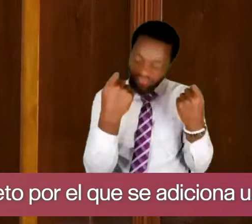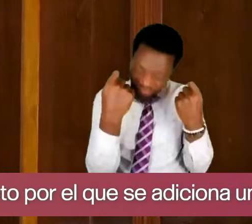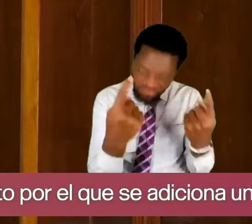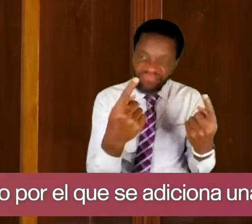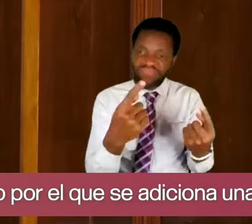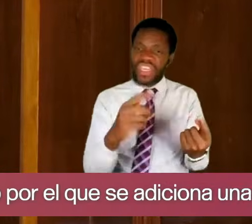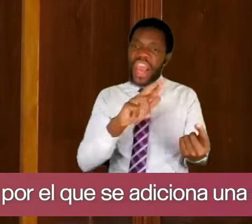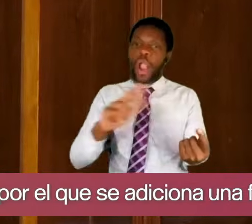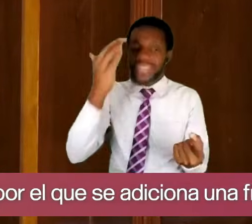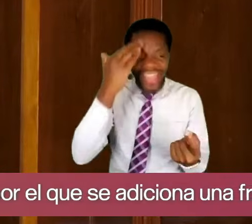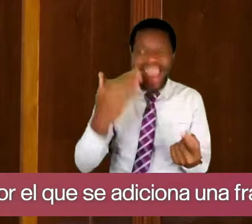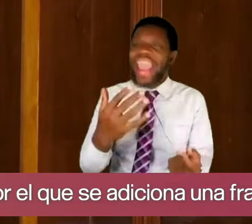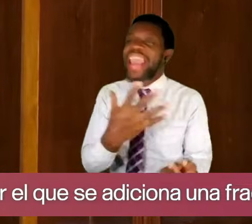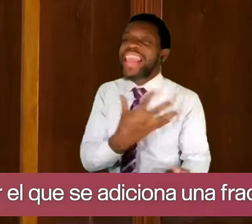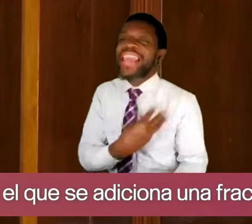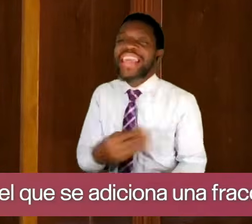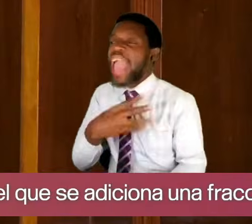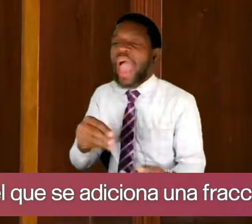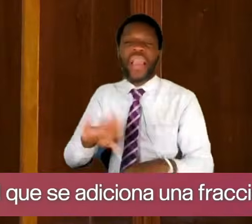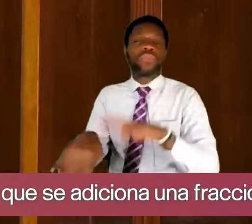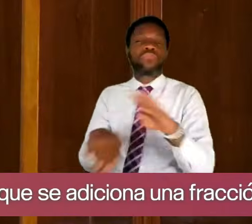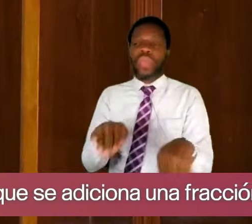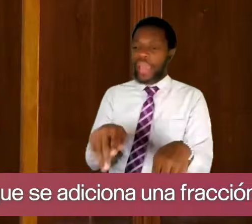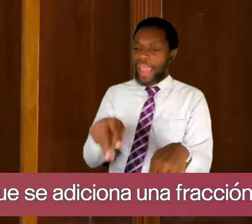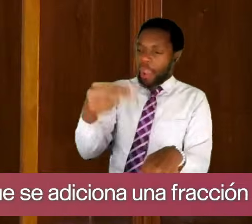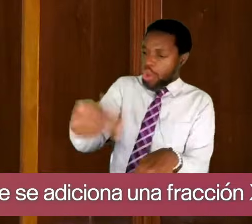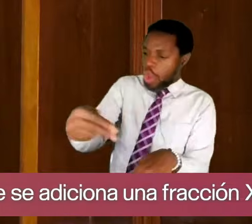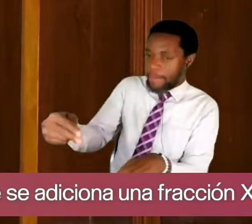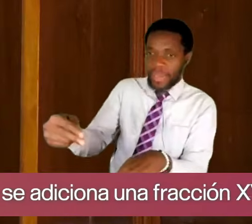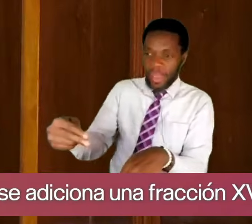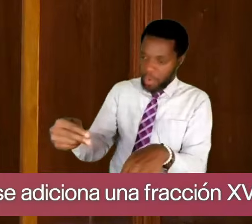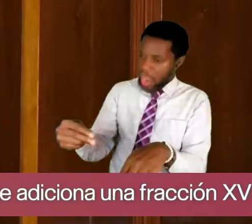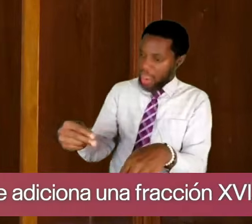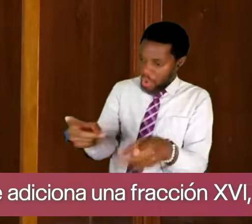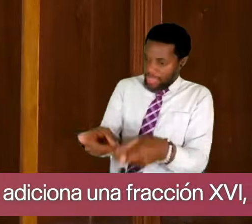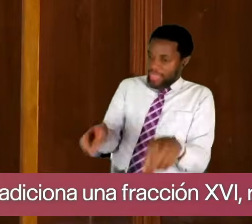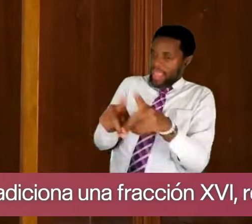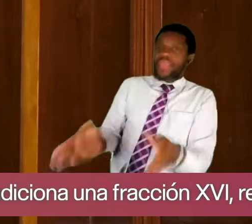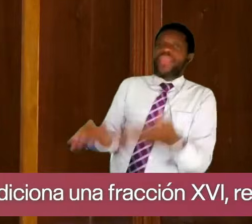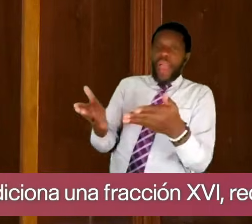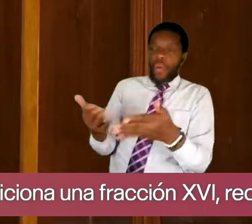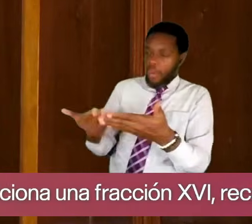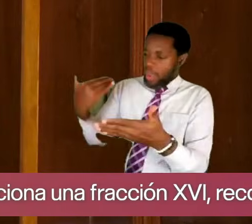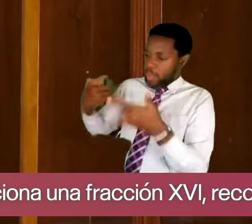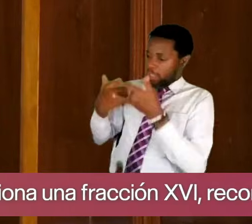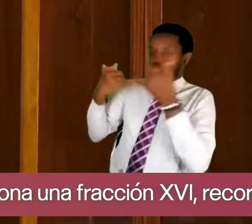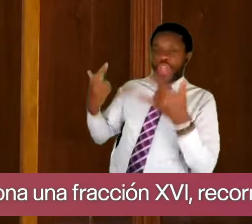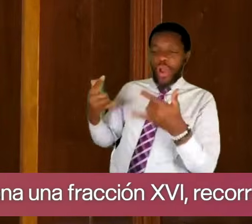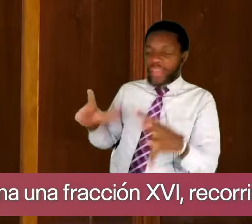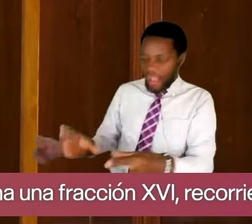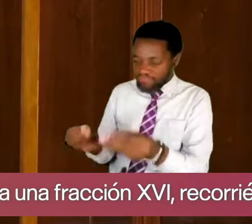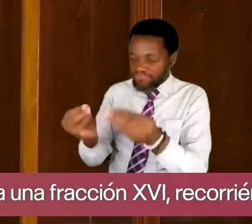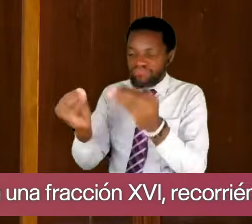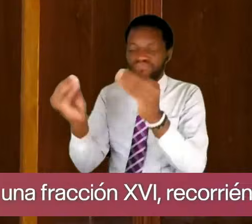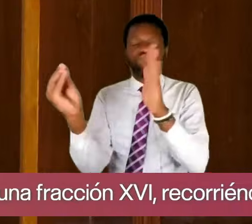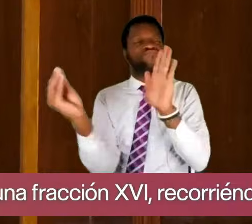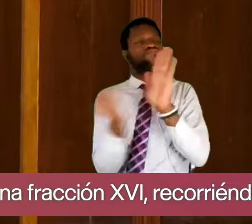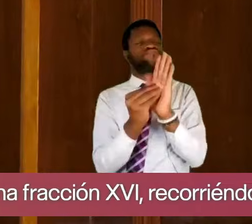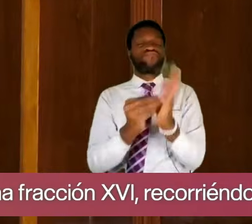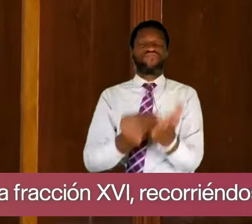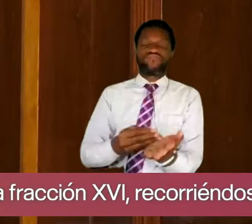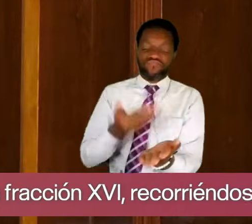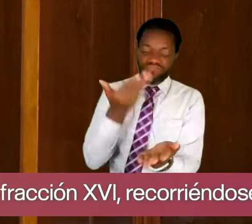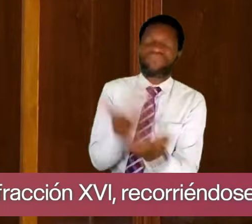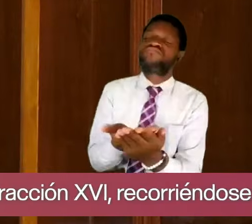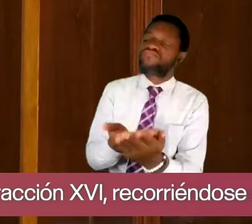están, sus nombres, su dignidad, su historia. Y reconoce a quienes